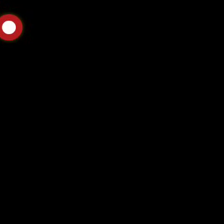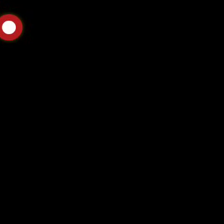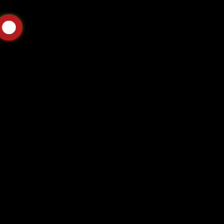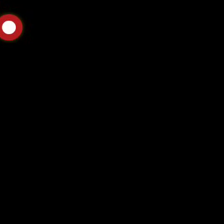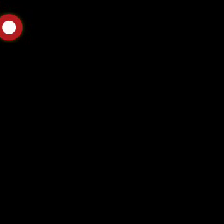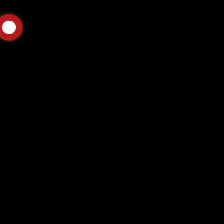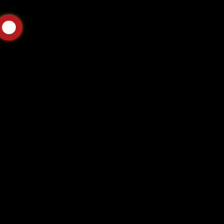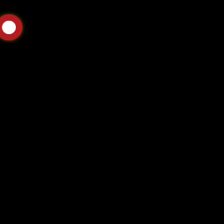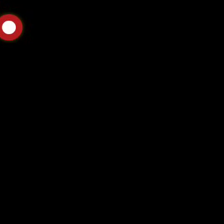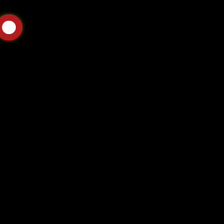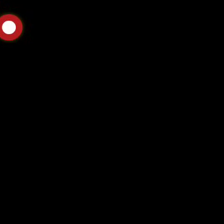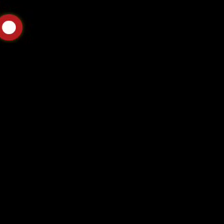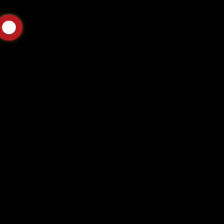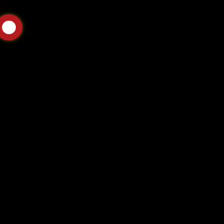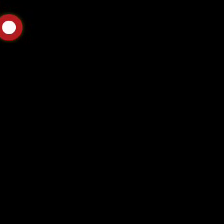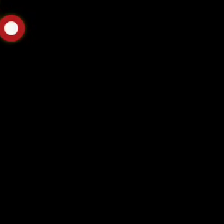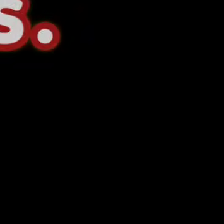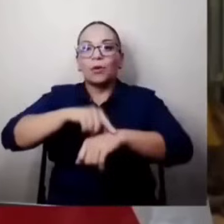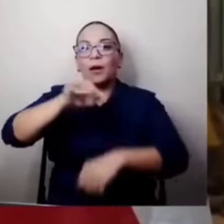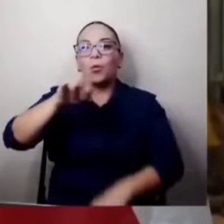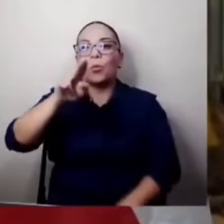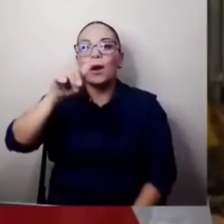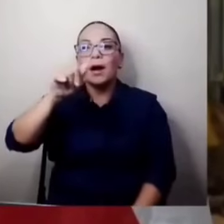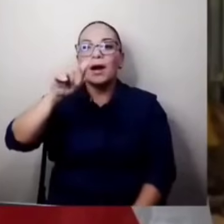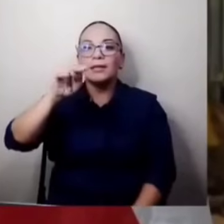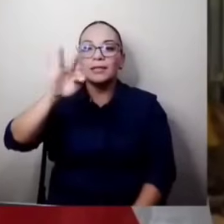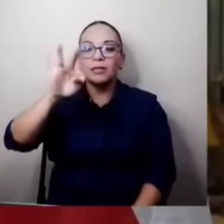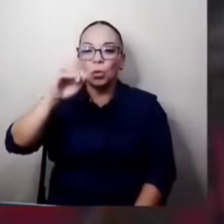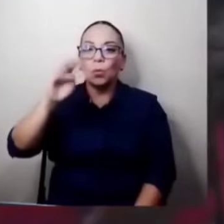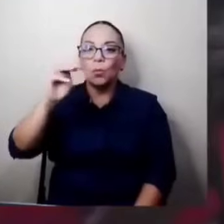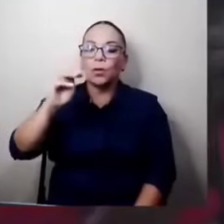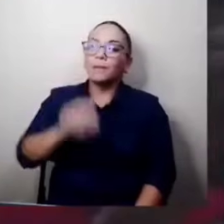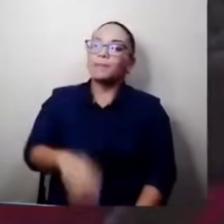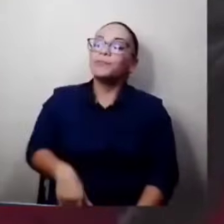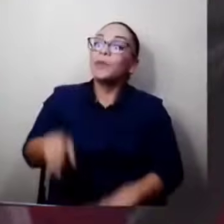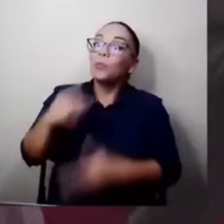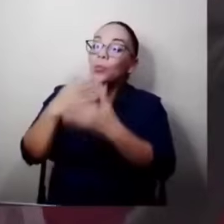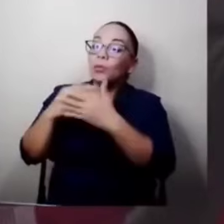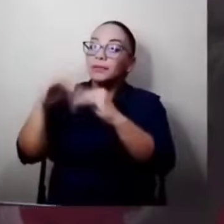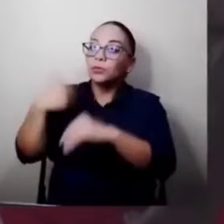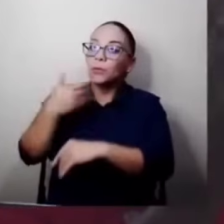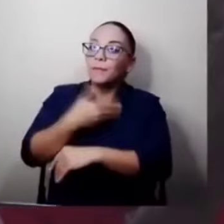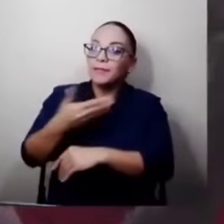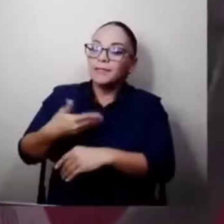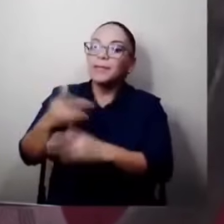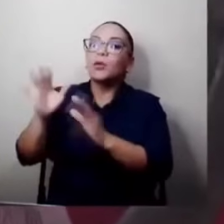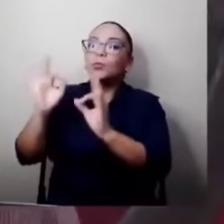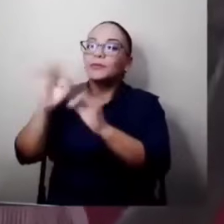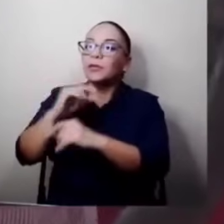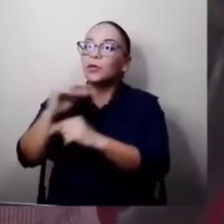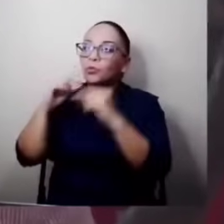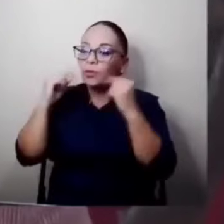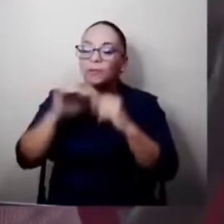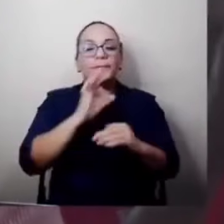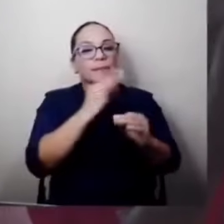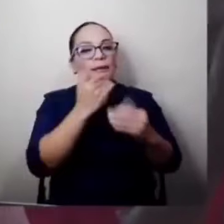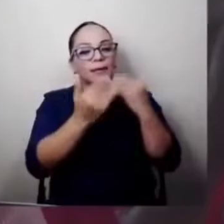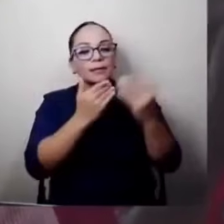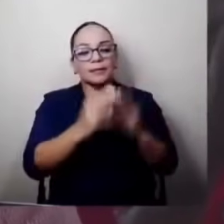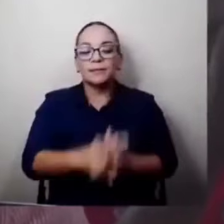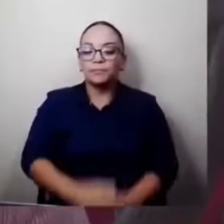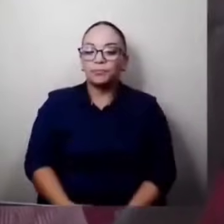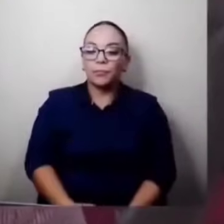el video y juzguen ustedes mismos. Buenas tardes, señor presidente. ¿Cómo le va, Rodrigo? Bien, gracias. Don Rodrigo, esos